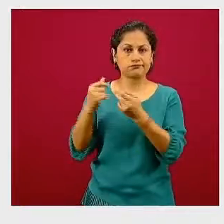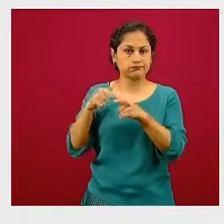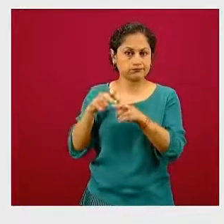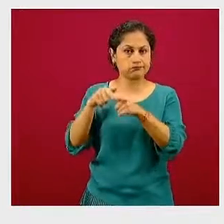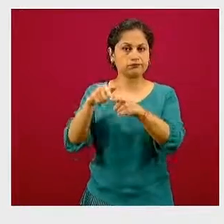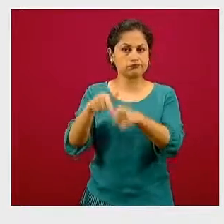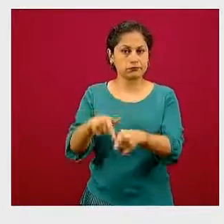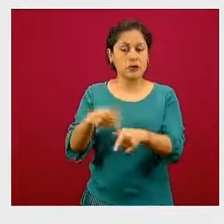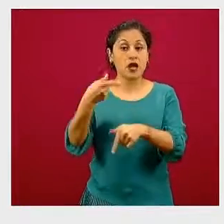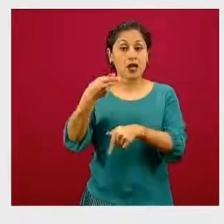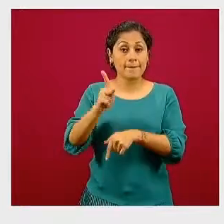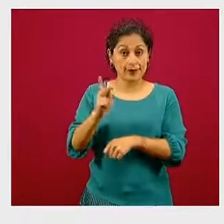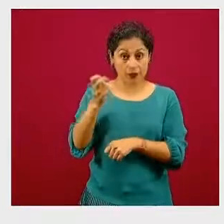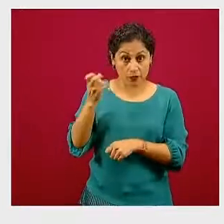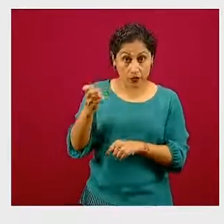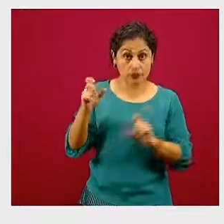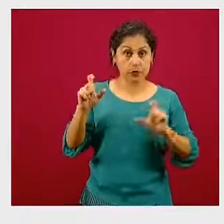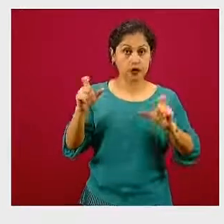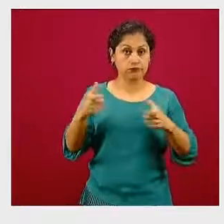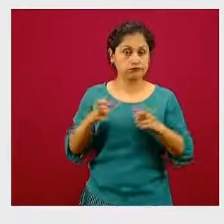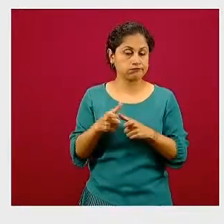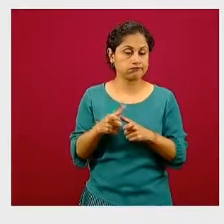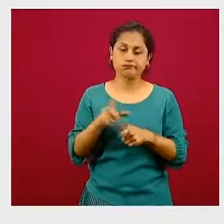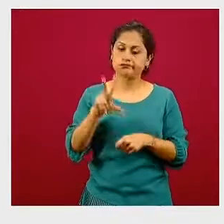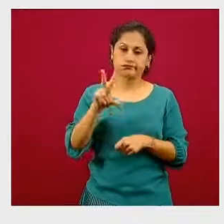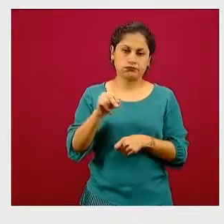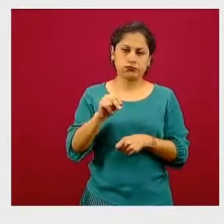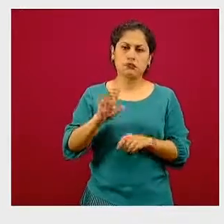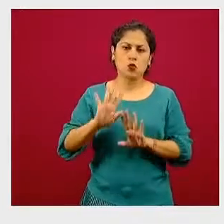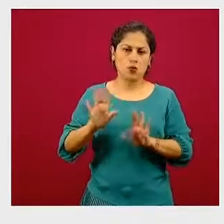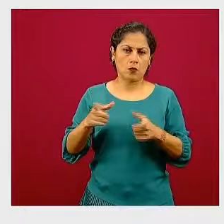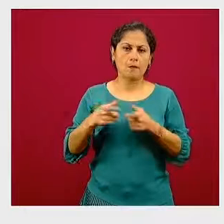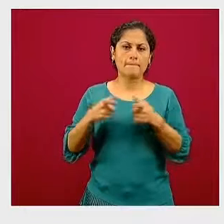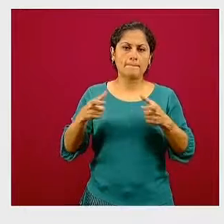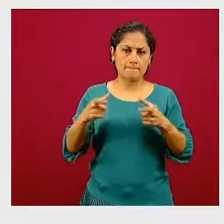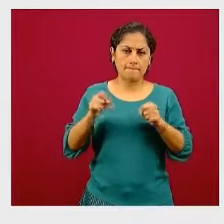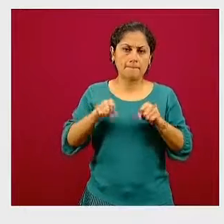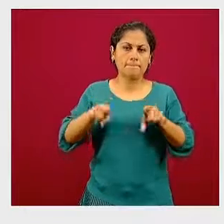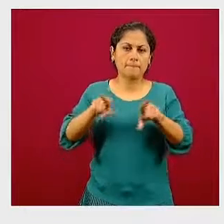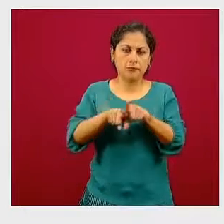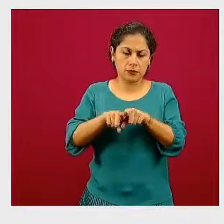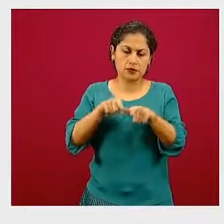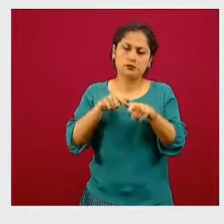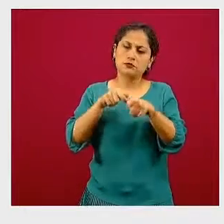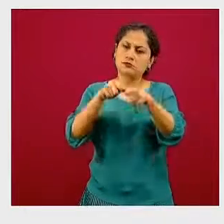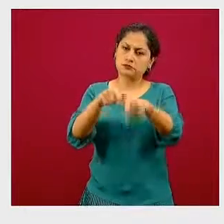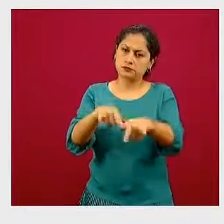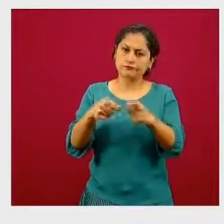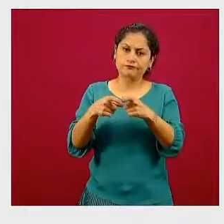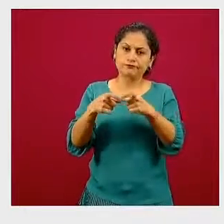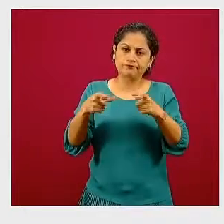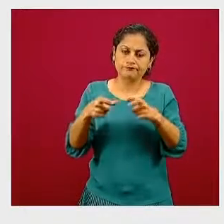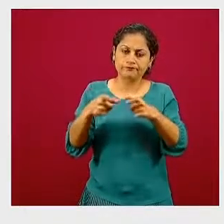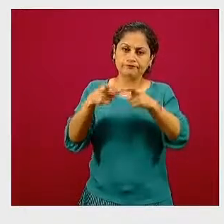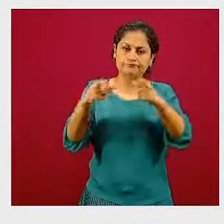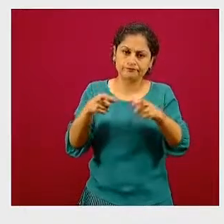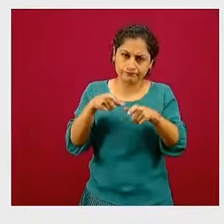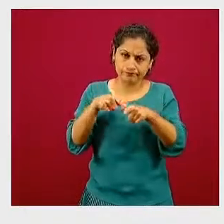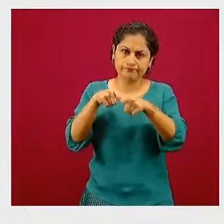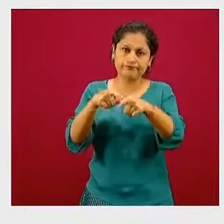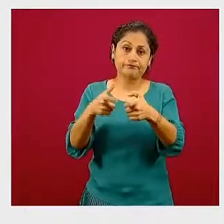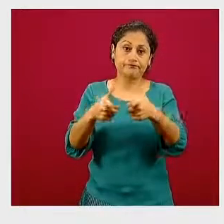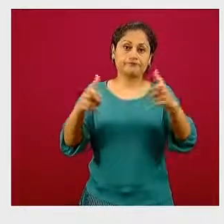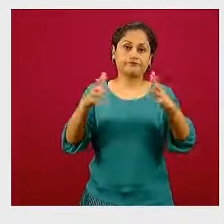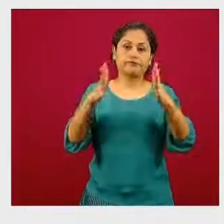una estabilidad que tampoco ha permitido que los números disminuyan, es decir, seguimos teniendo incremento de casos